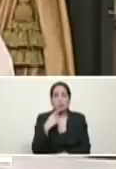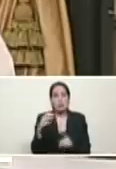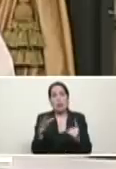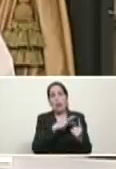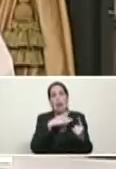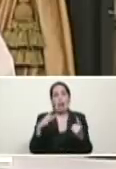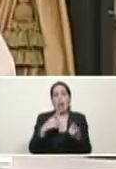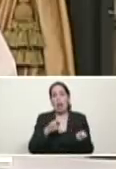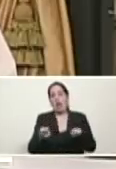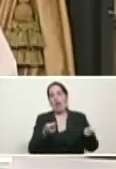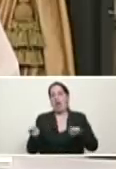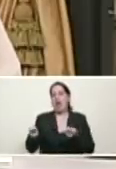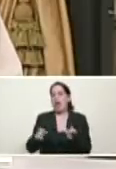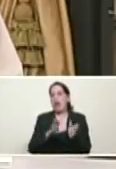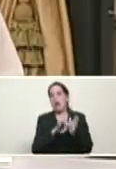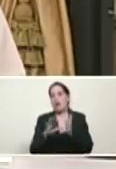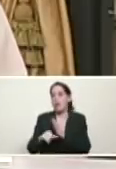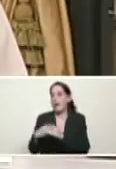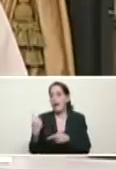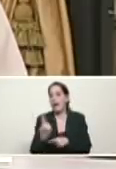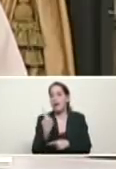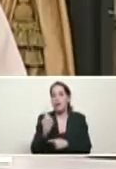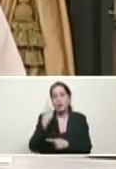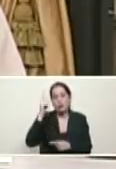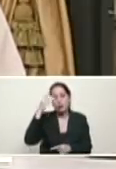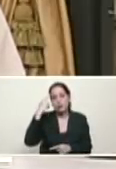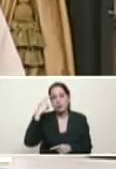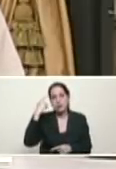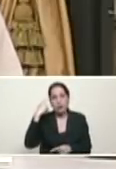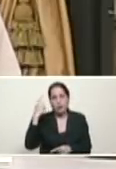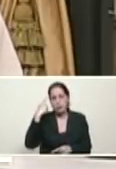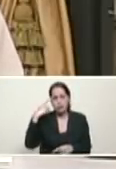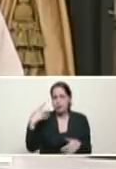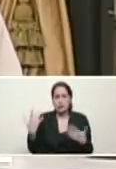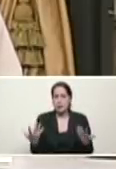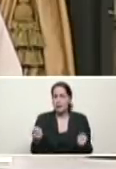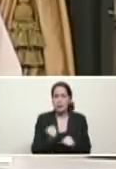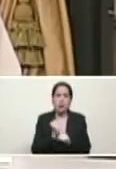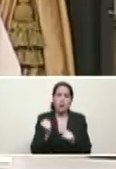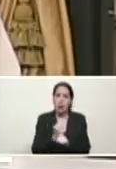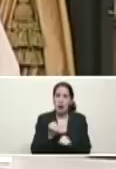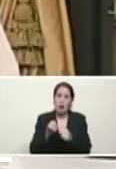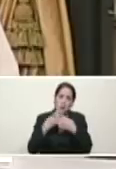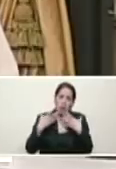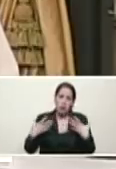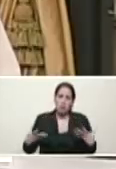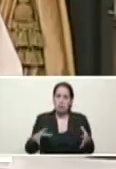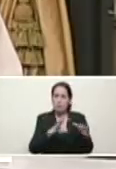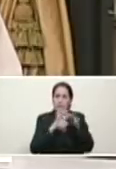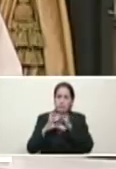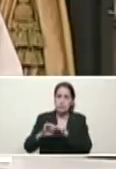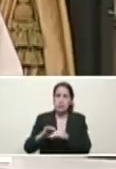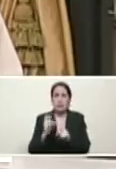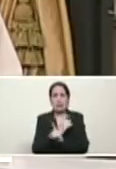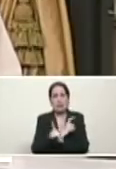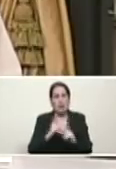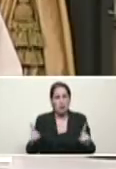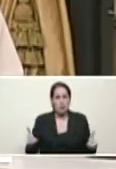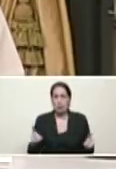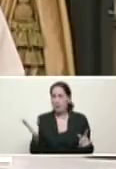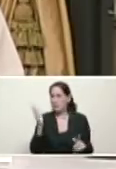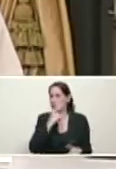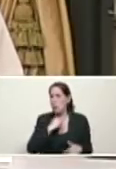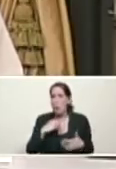sabotear, robar. No saben trabajar por el bien común, no saben trabajar en democracia, no saben